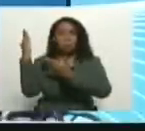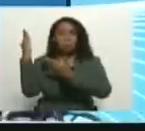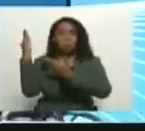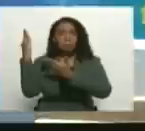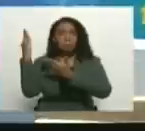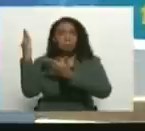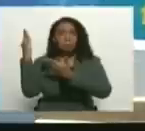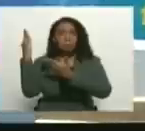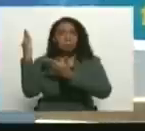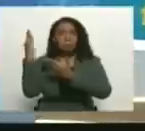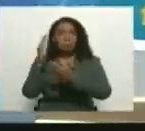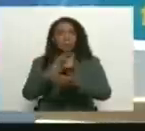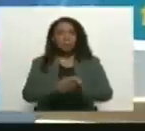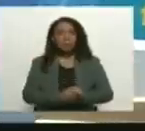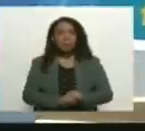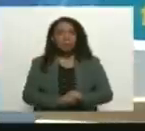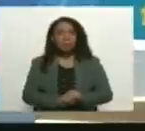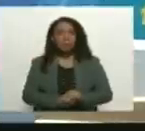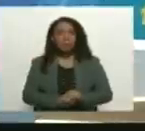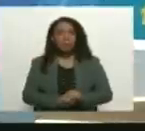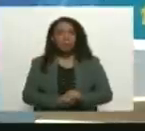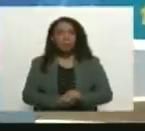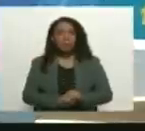Adelante, Maturín.